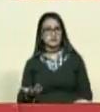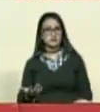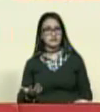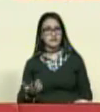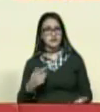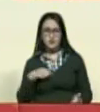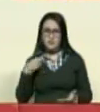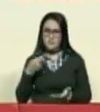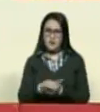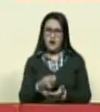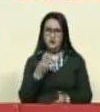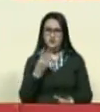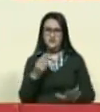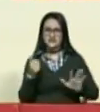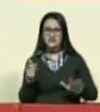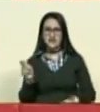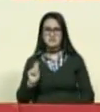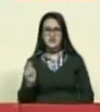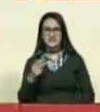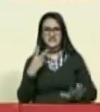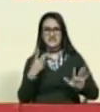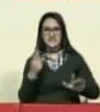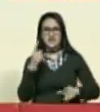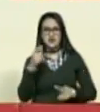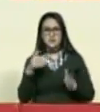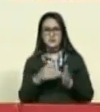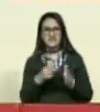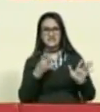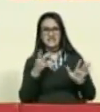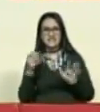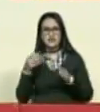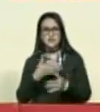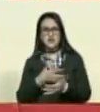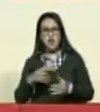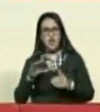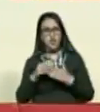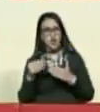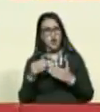hemos pagado en 36 meses 71.700 millones de dólares.